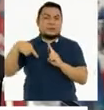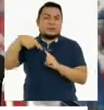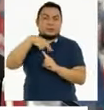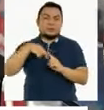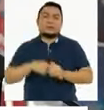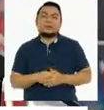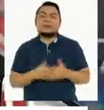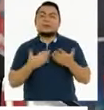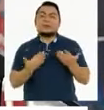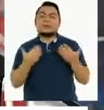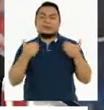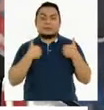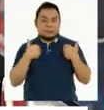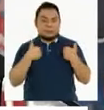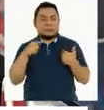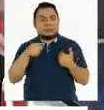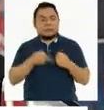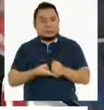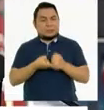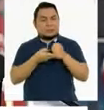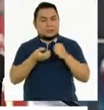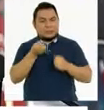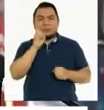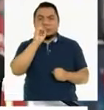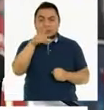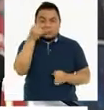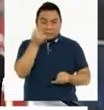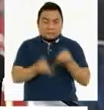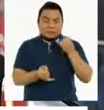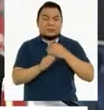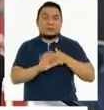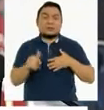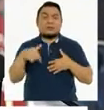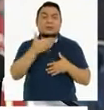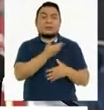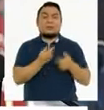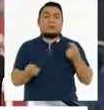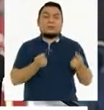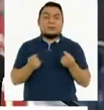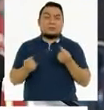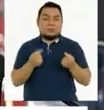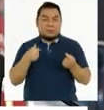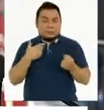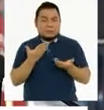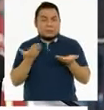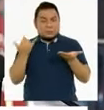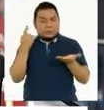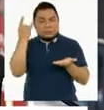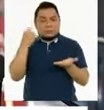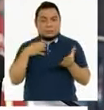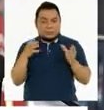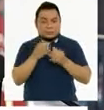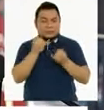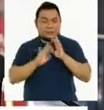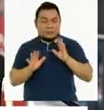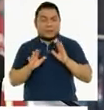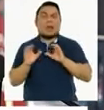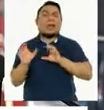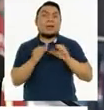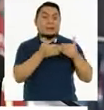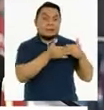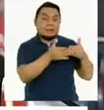rodea, y tengan por seguridad que al terminar el gobierno de transición y emergencia habremos